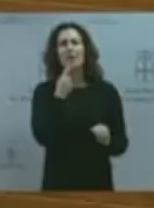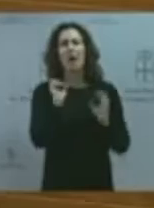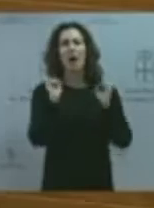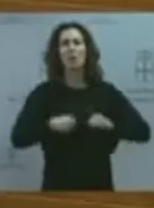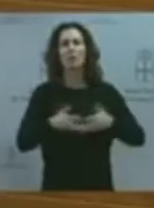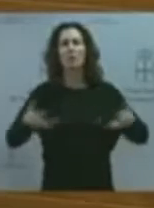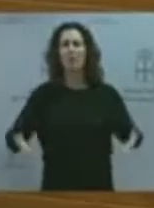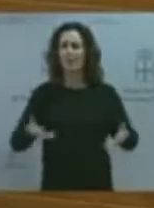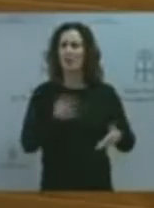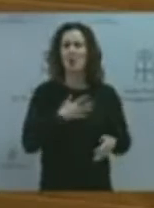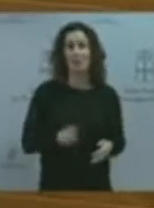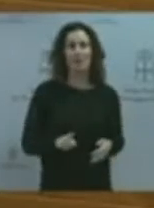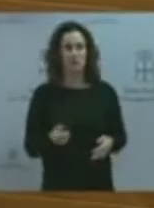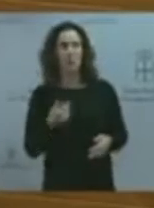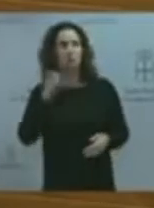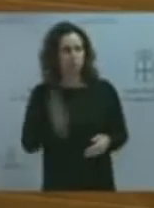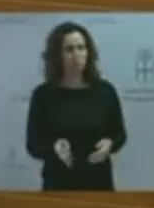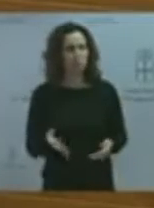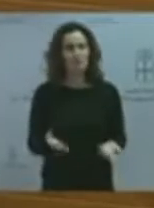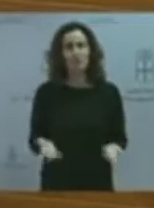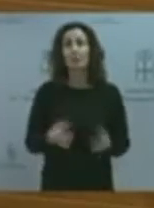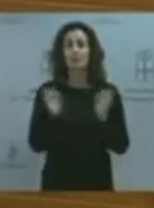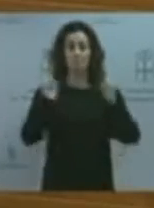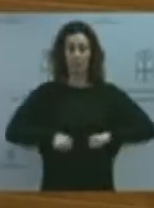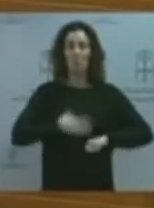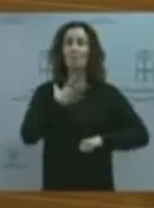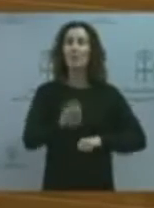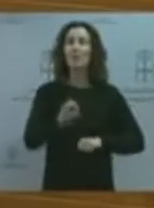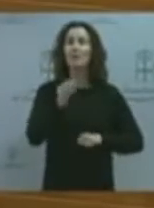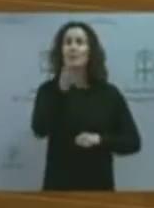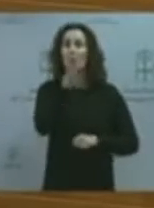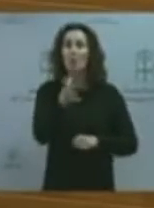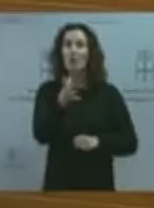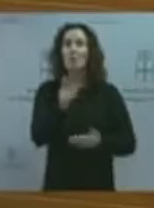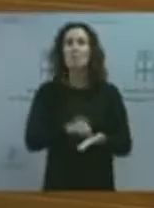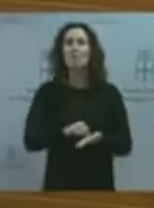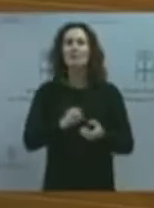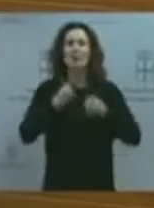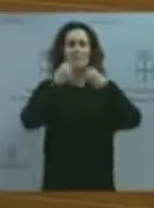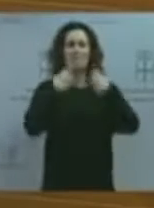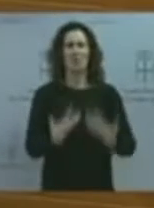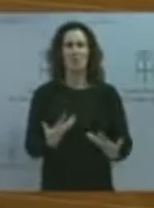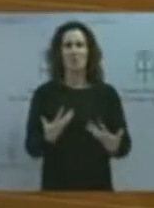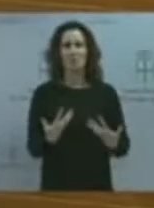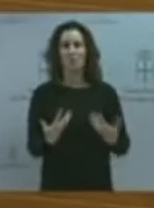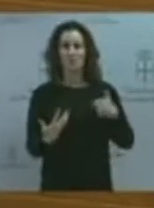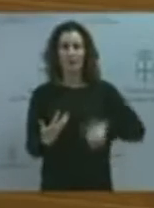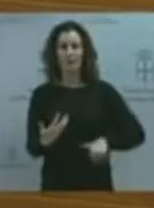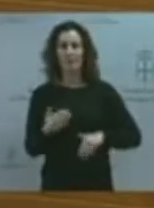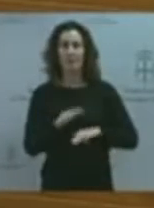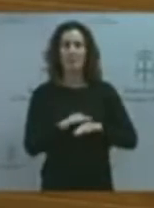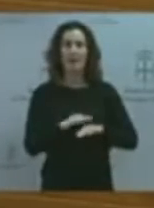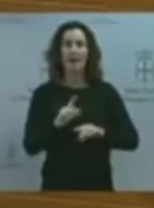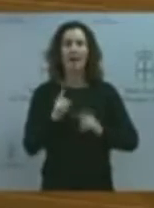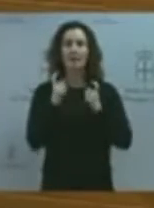es posible, que el mejor momento político que vivió este país, sin duda, para superar los dramas de nuestra propia historia, fue el